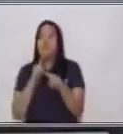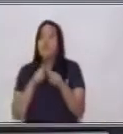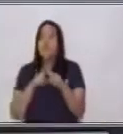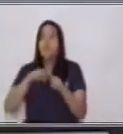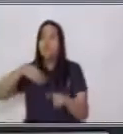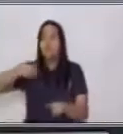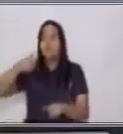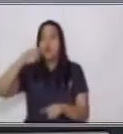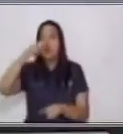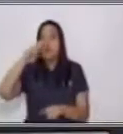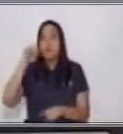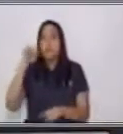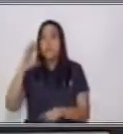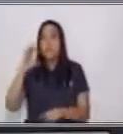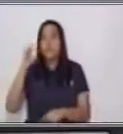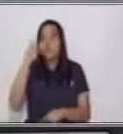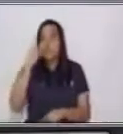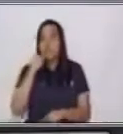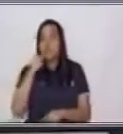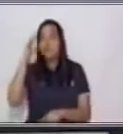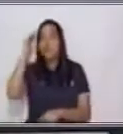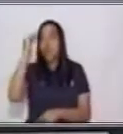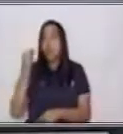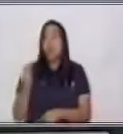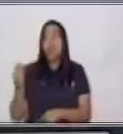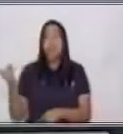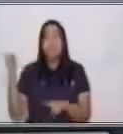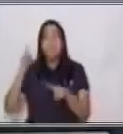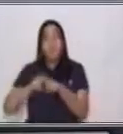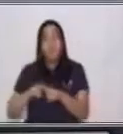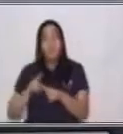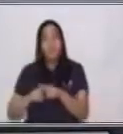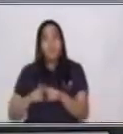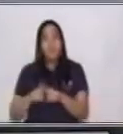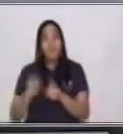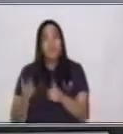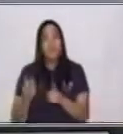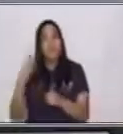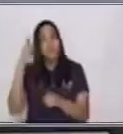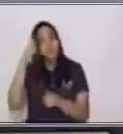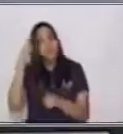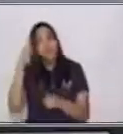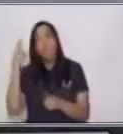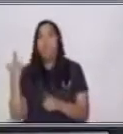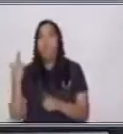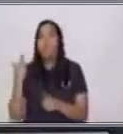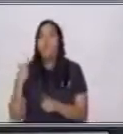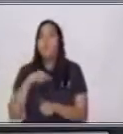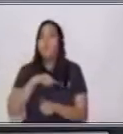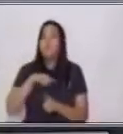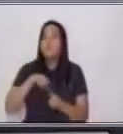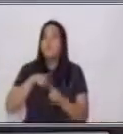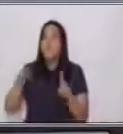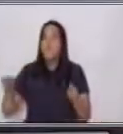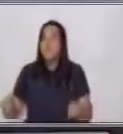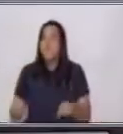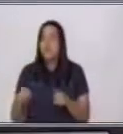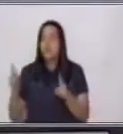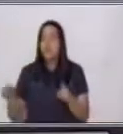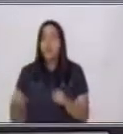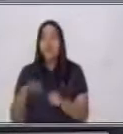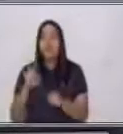identidad, 1, 1, 1, 0, 0, 0, 0. Pero aquí nos quedaron números distintos a los